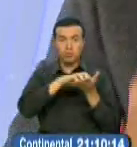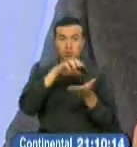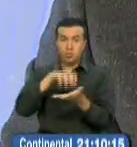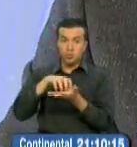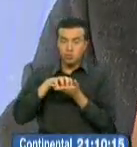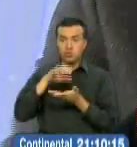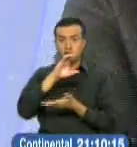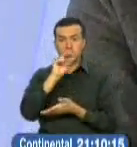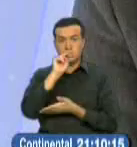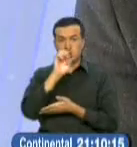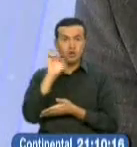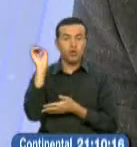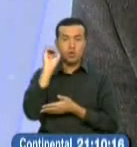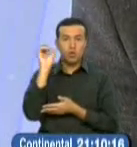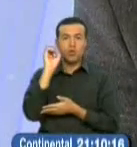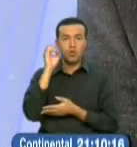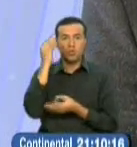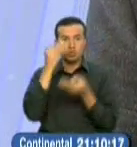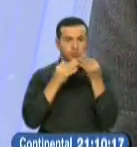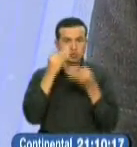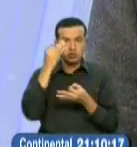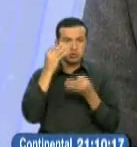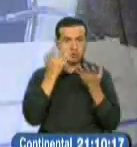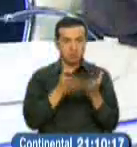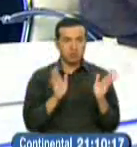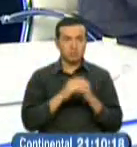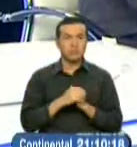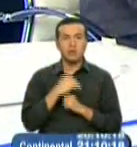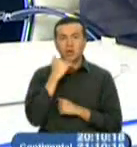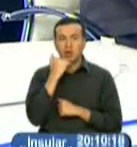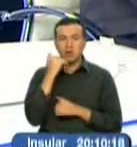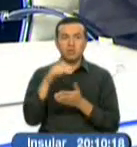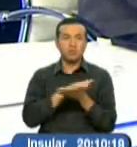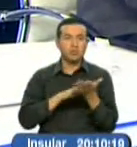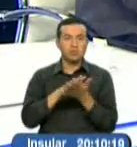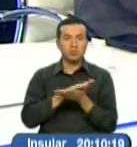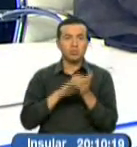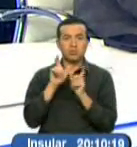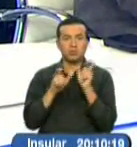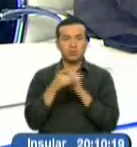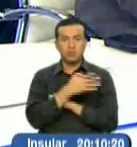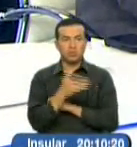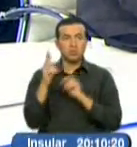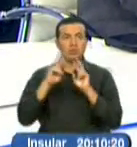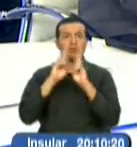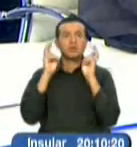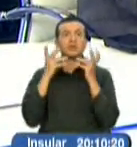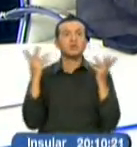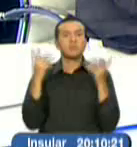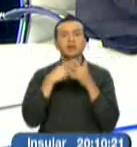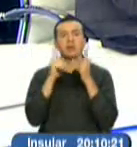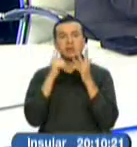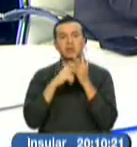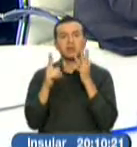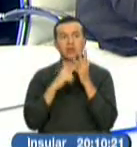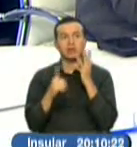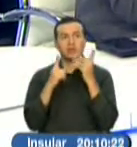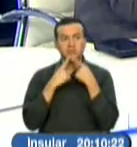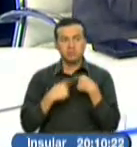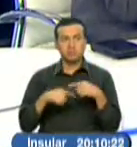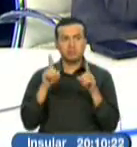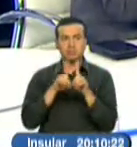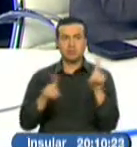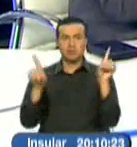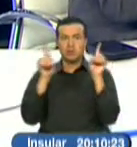a nivel del CNE o también a nivel del Tribunal Contencioso Electoral. Hay un poco de pronto de confusión de parte de la ciudadanía en torno a lo que son las distintas fases de proclamación